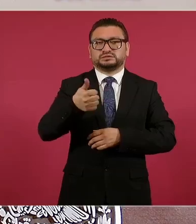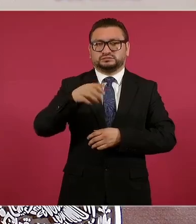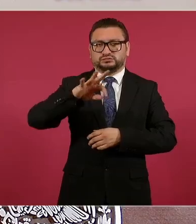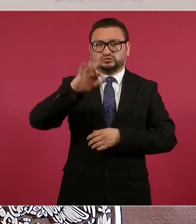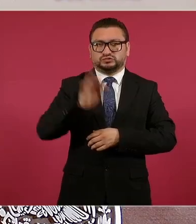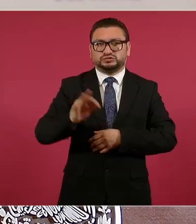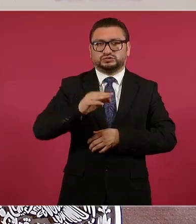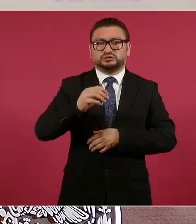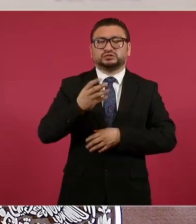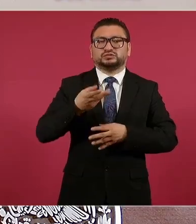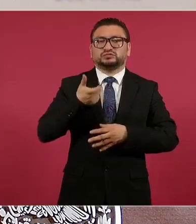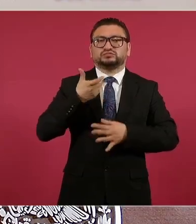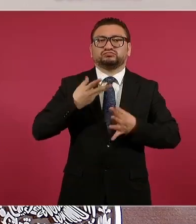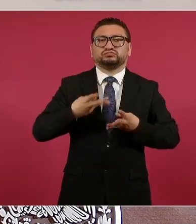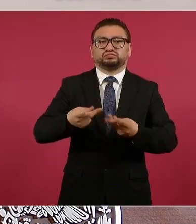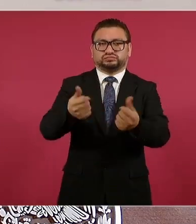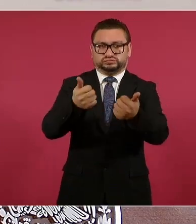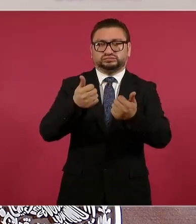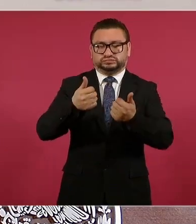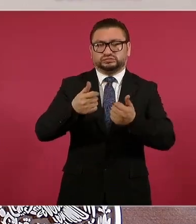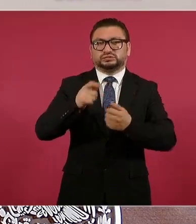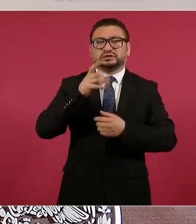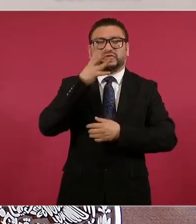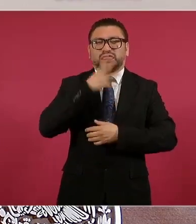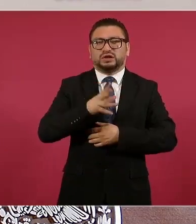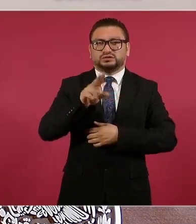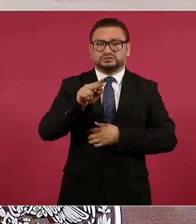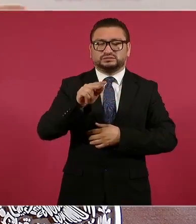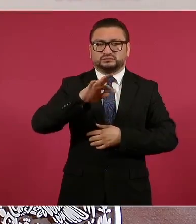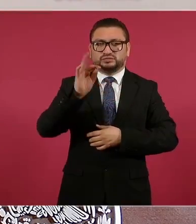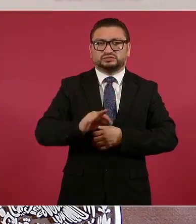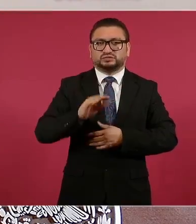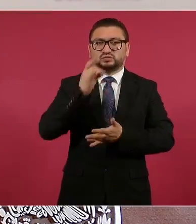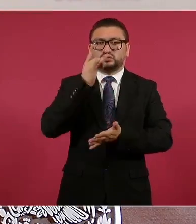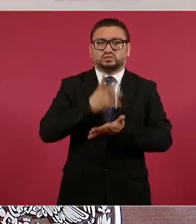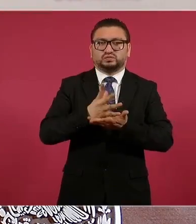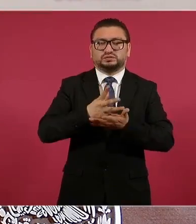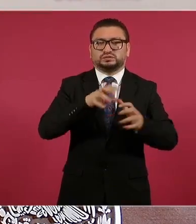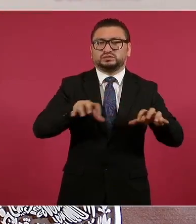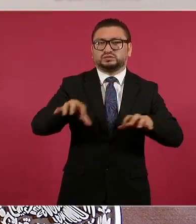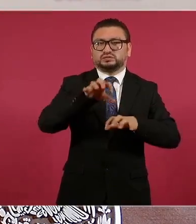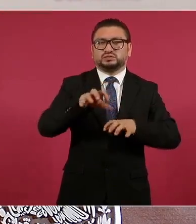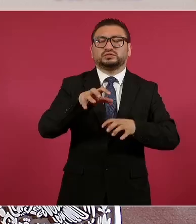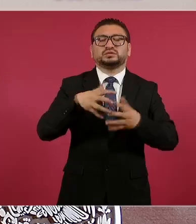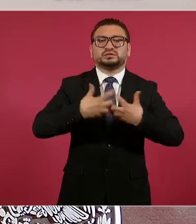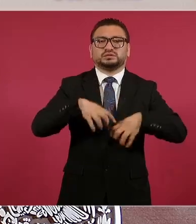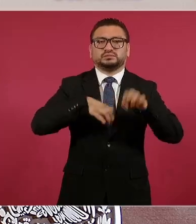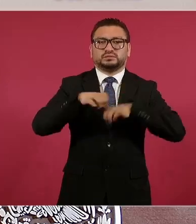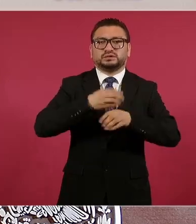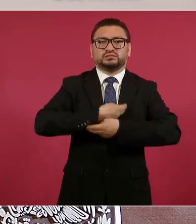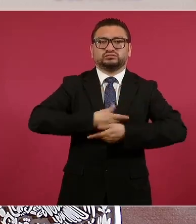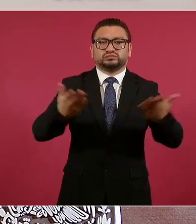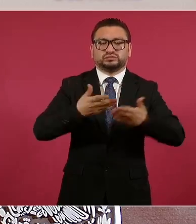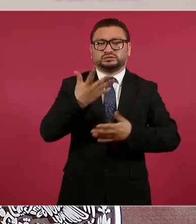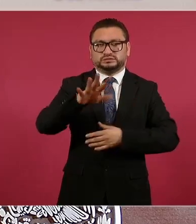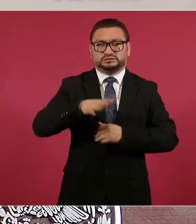79.6% del gasto de medicamentos del país, casi el 80% en solo 10 empresas de distribución, un total